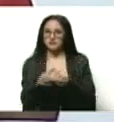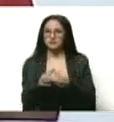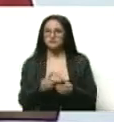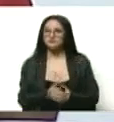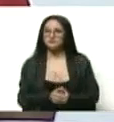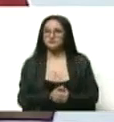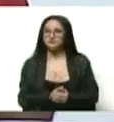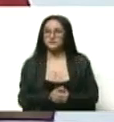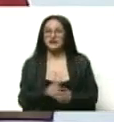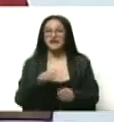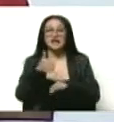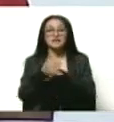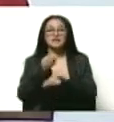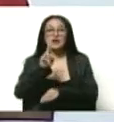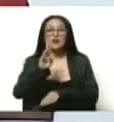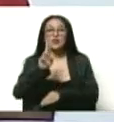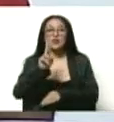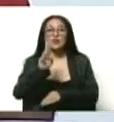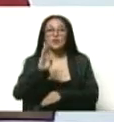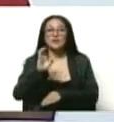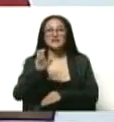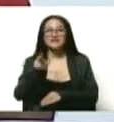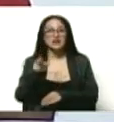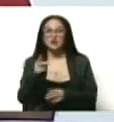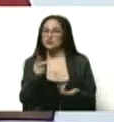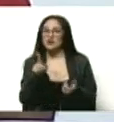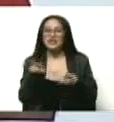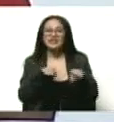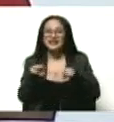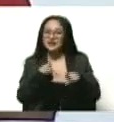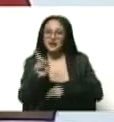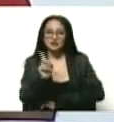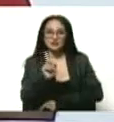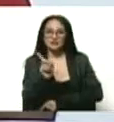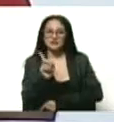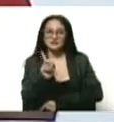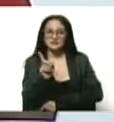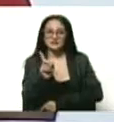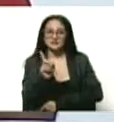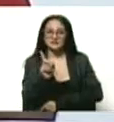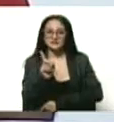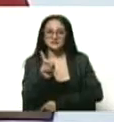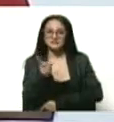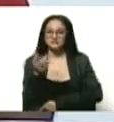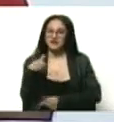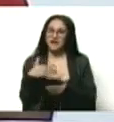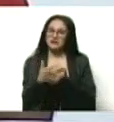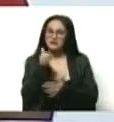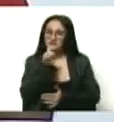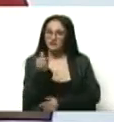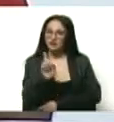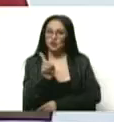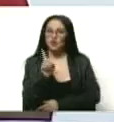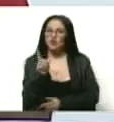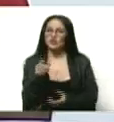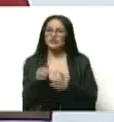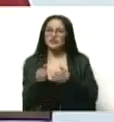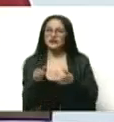Los jefes de UVC no son los que dirigen los actuales, los que están ejerciendo hasta el día de sábado, no son los que dirigen el